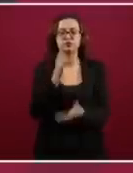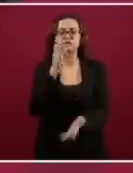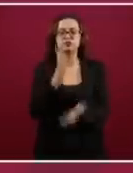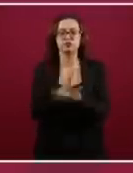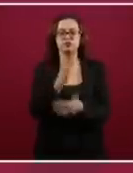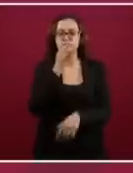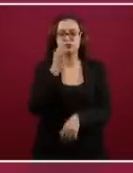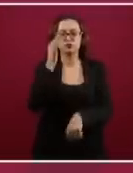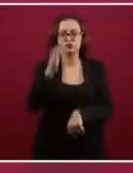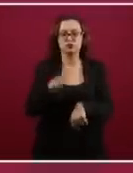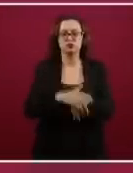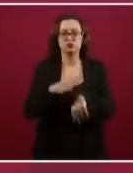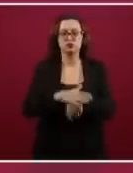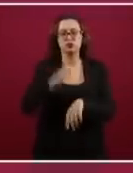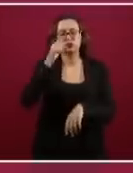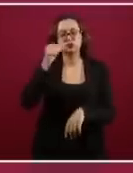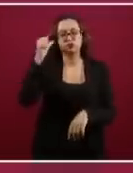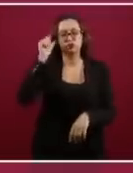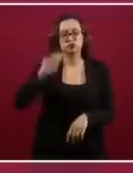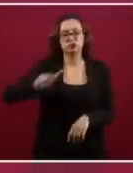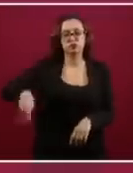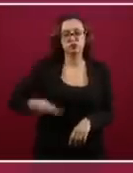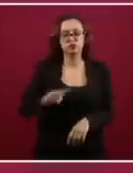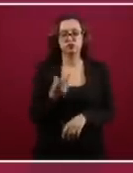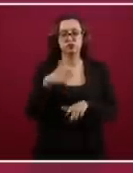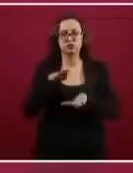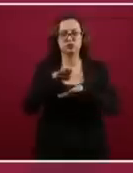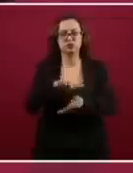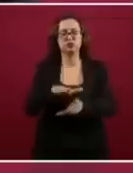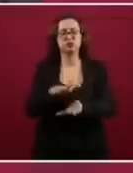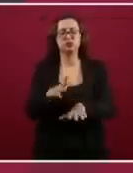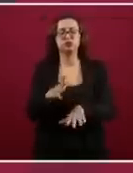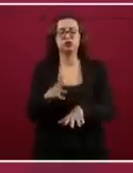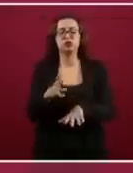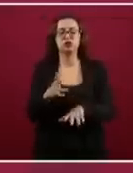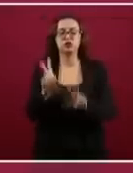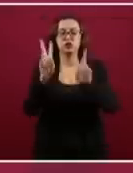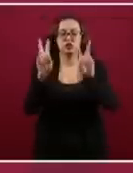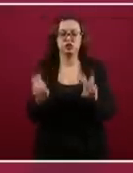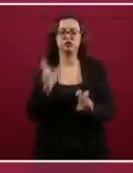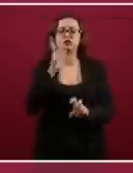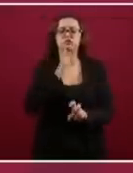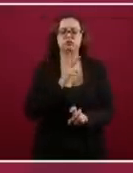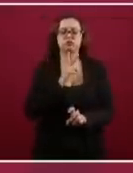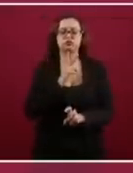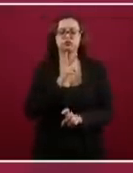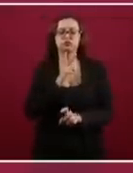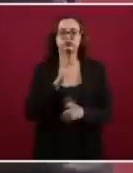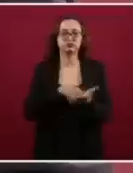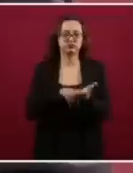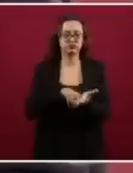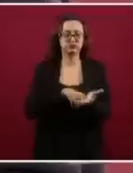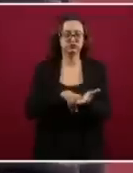ayer una pregunta sobre si se estaba importando petróleo crudo.